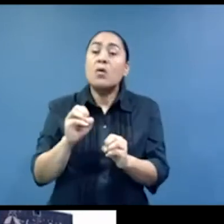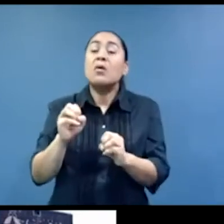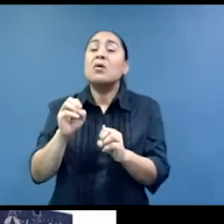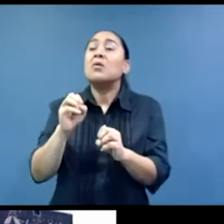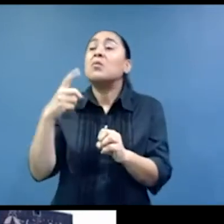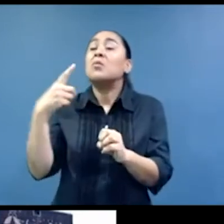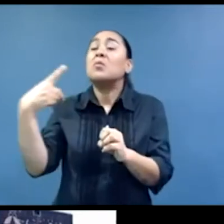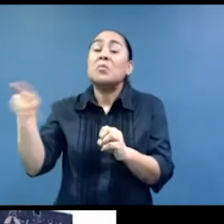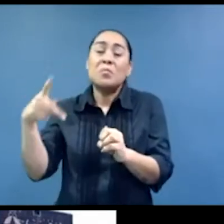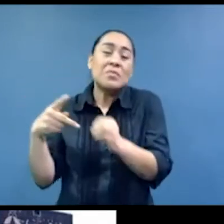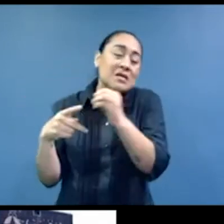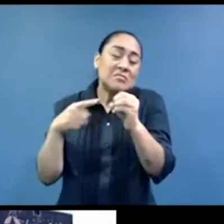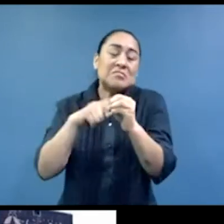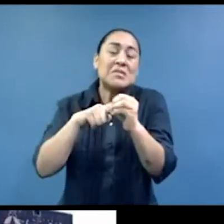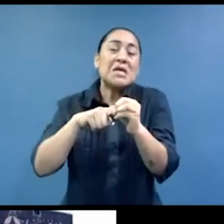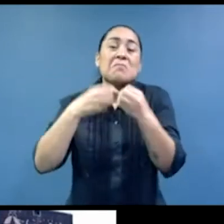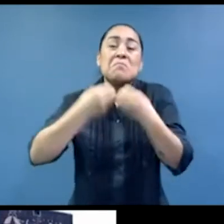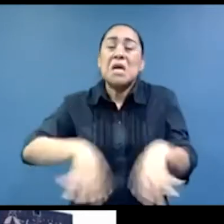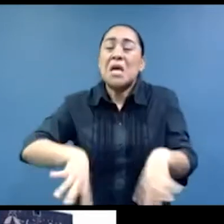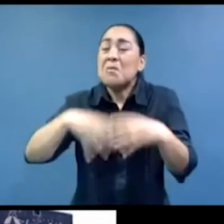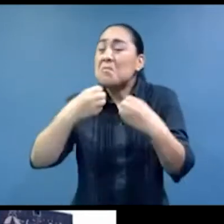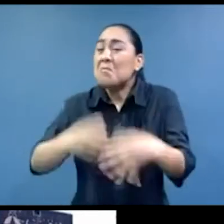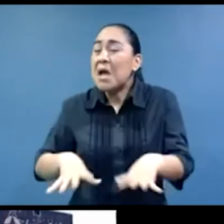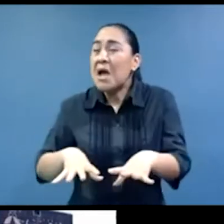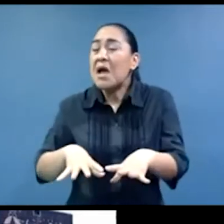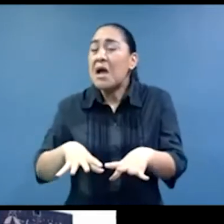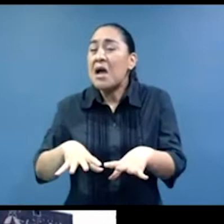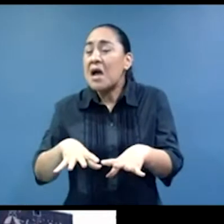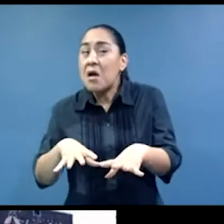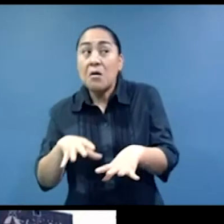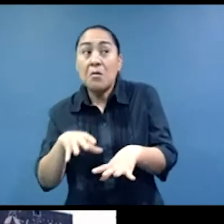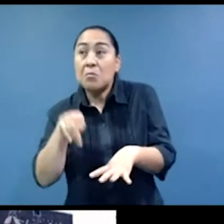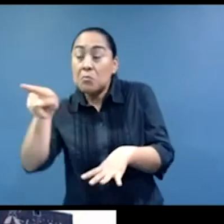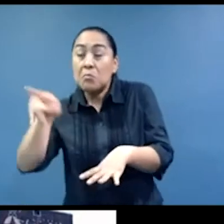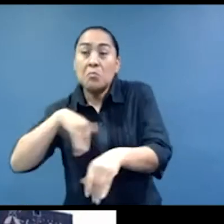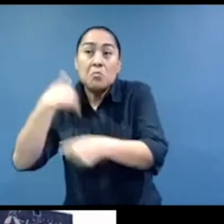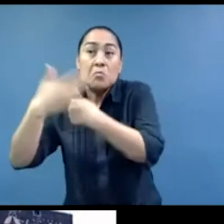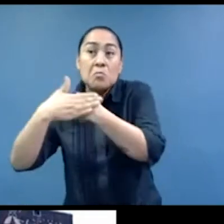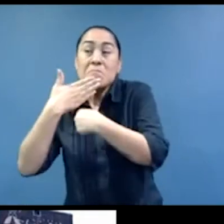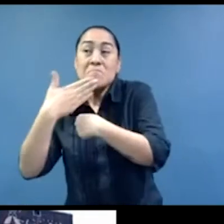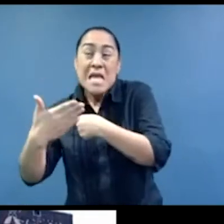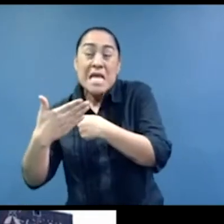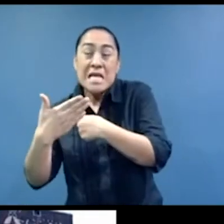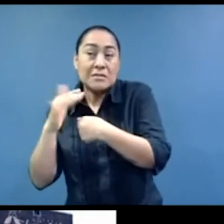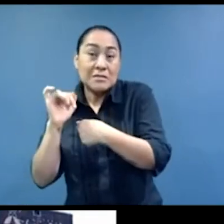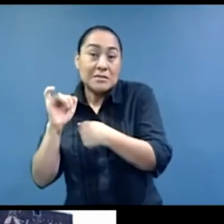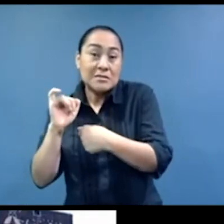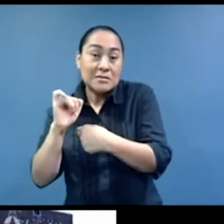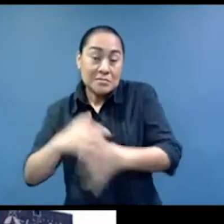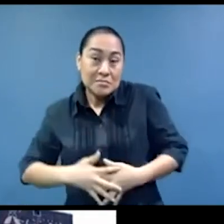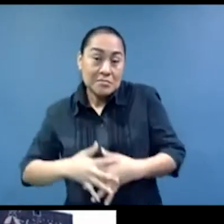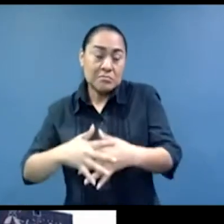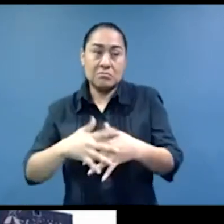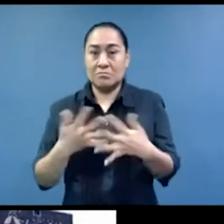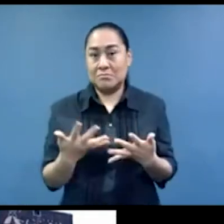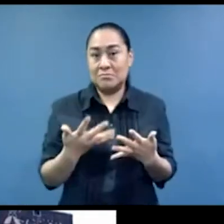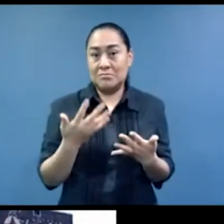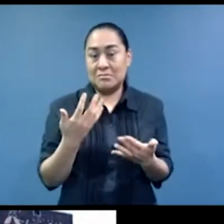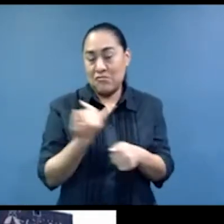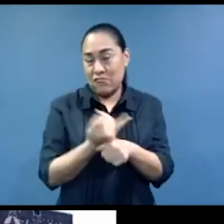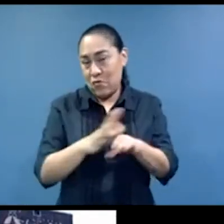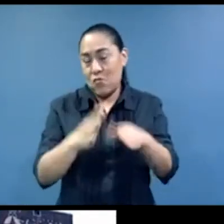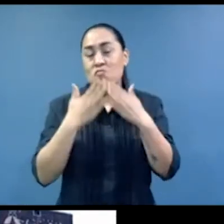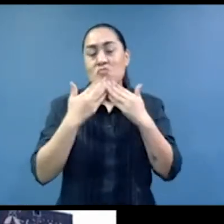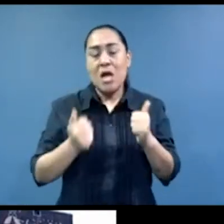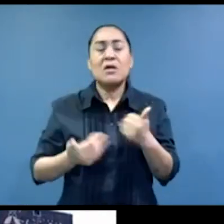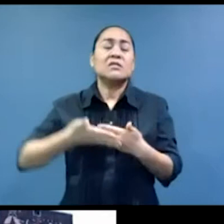fue una persona que logró un procedimiento exitoso y le están privando de eso. Ya en alguna ocasión nosotros,